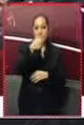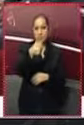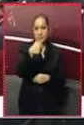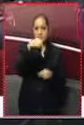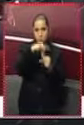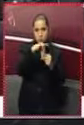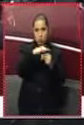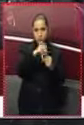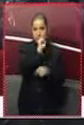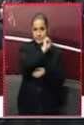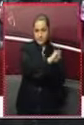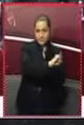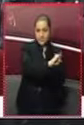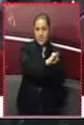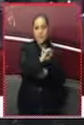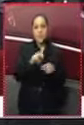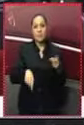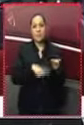favor,